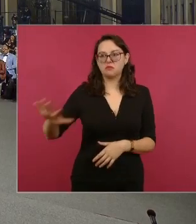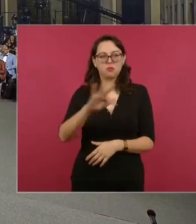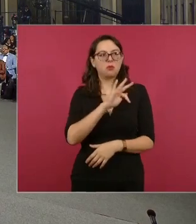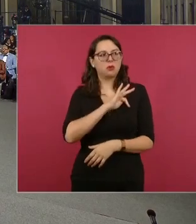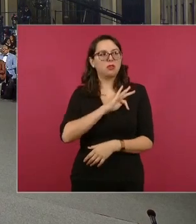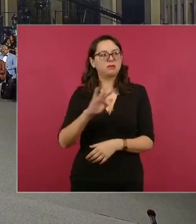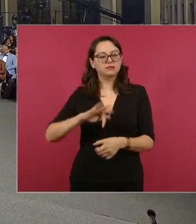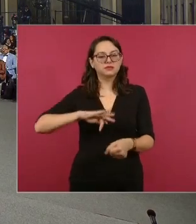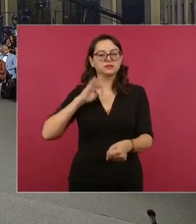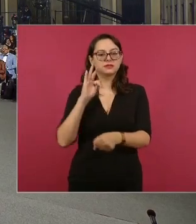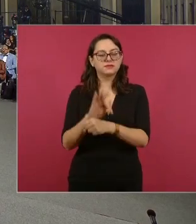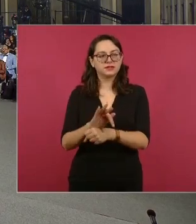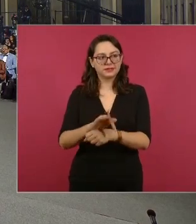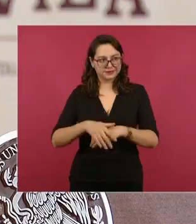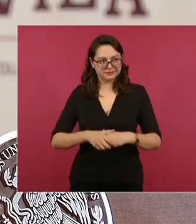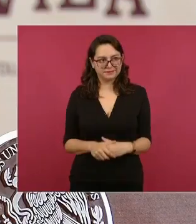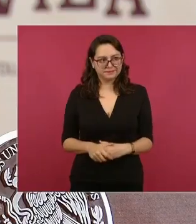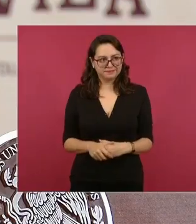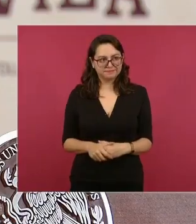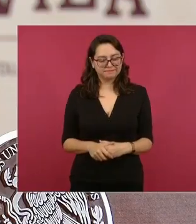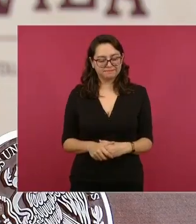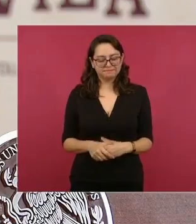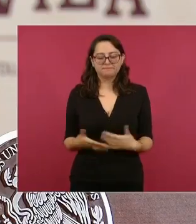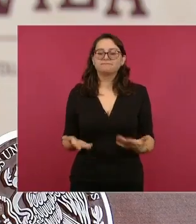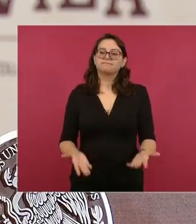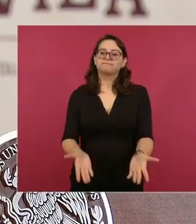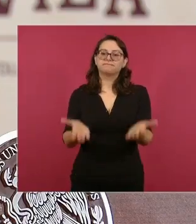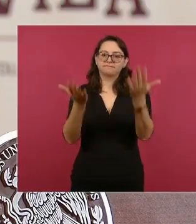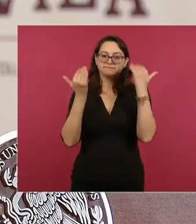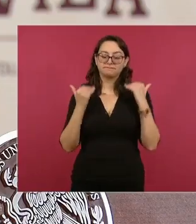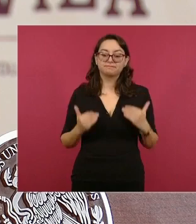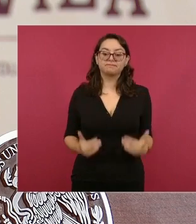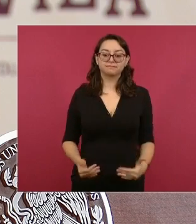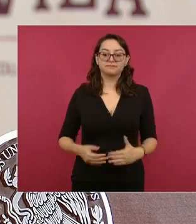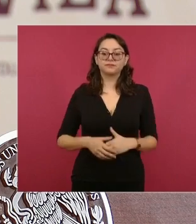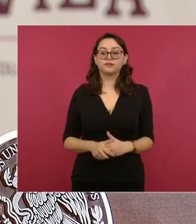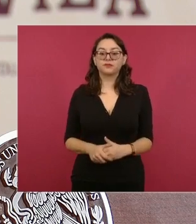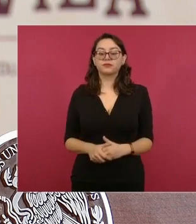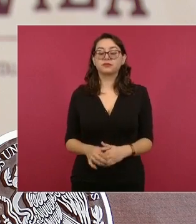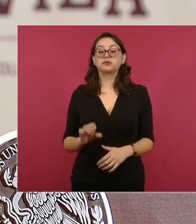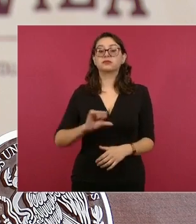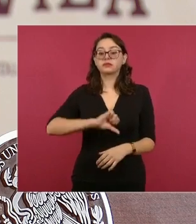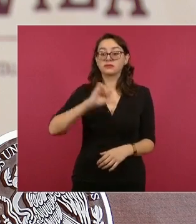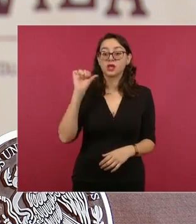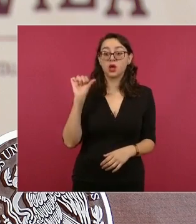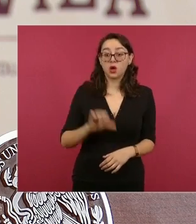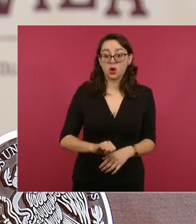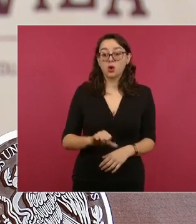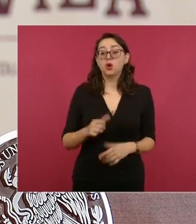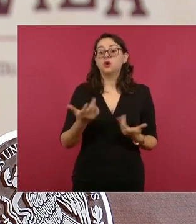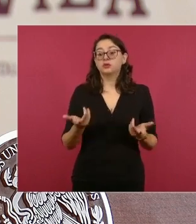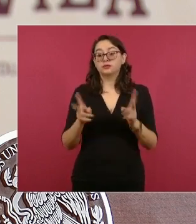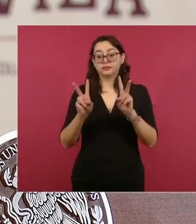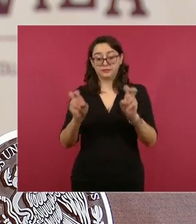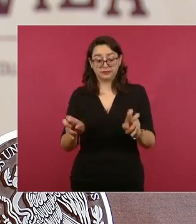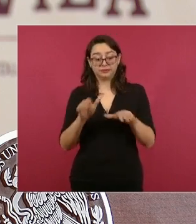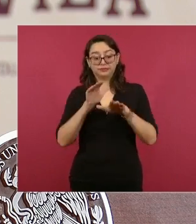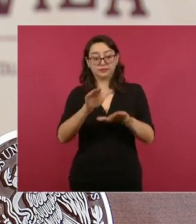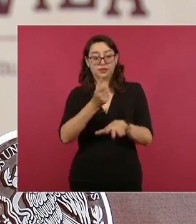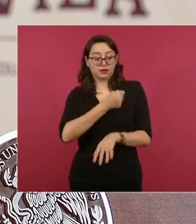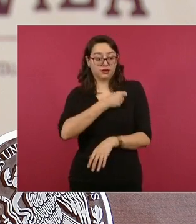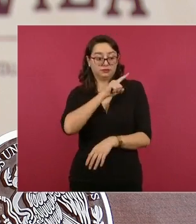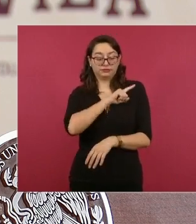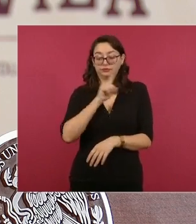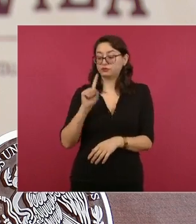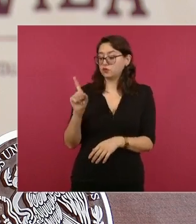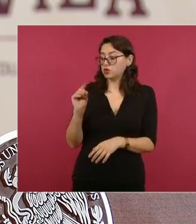IMSS Bienestar 2023 en el país para atender a la población sin seguridad social, en esta ocasión